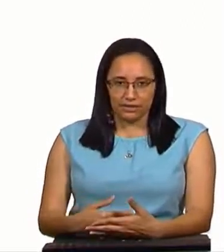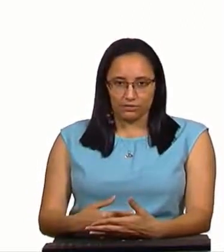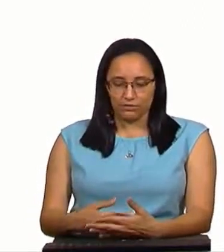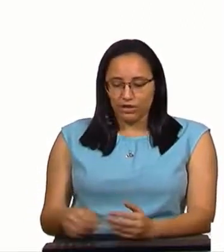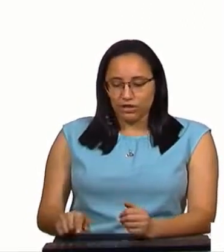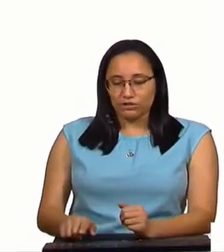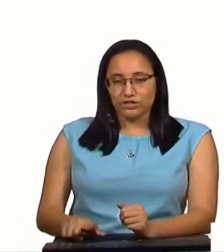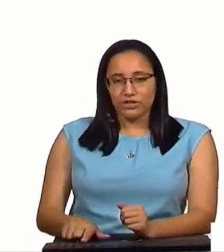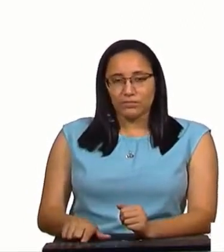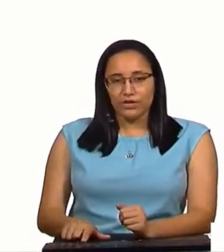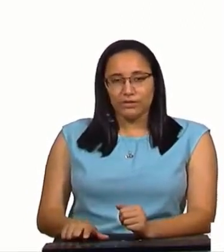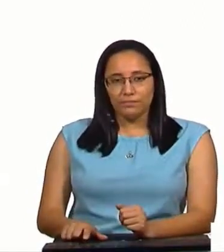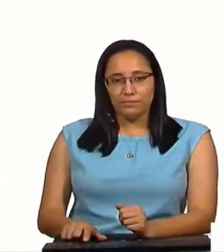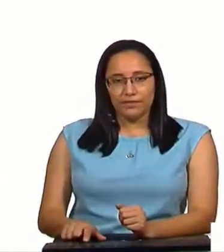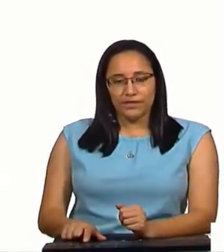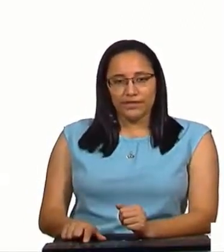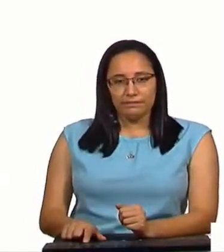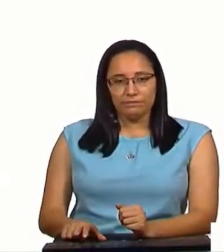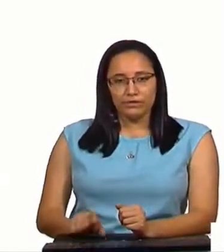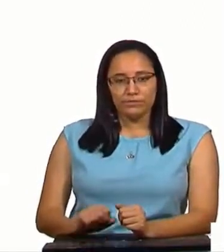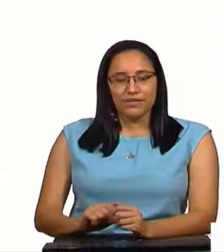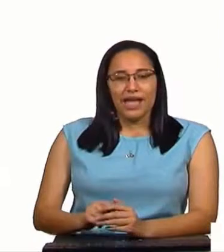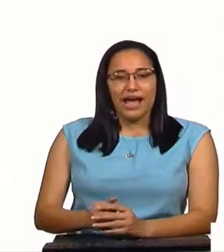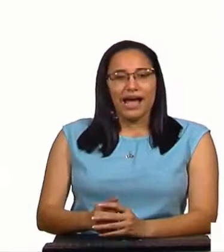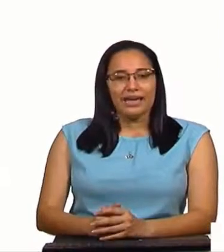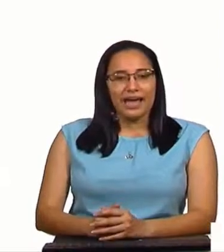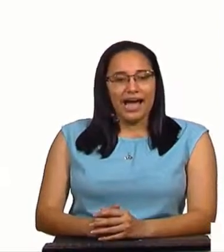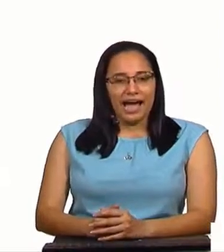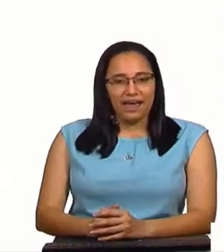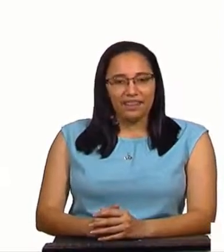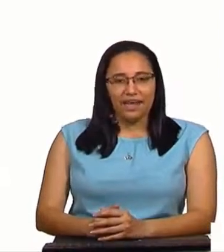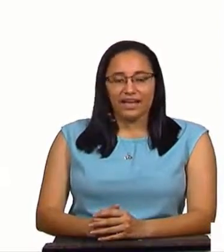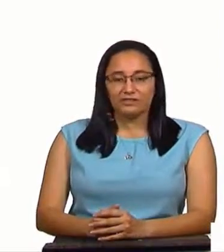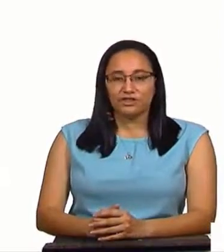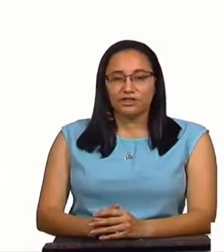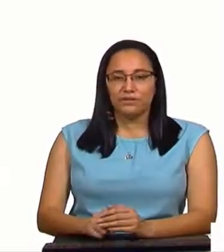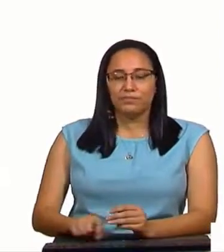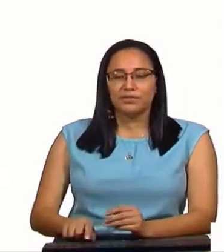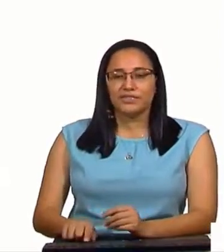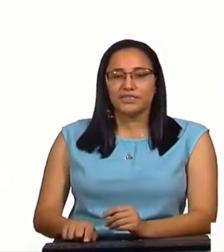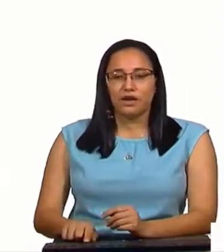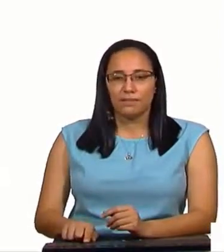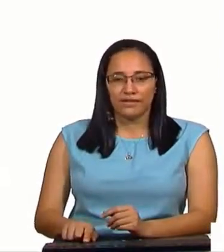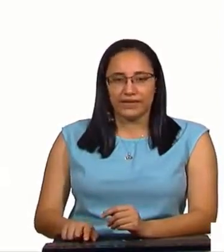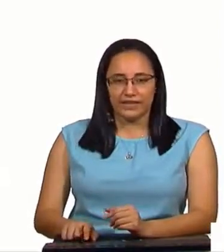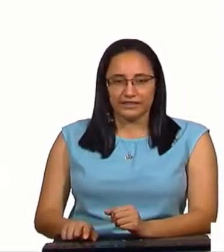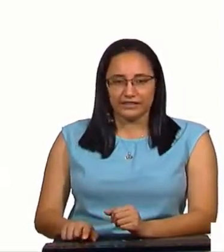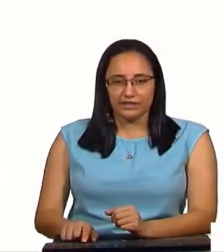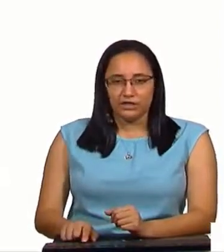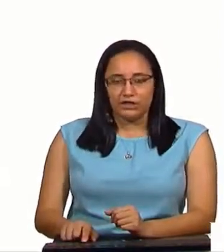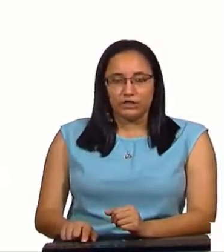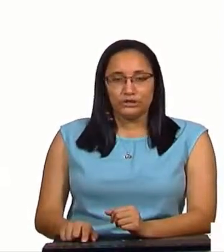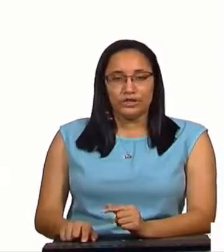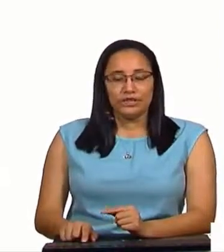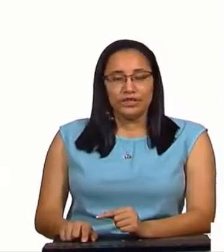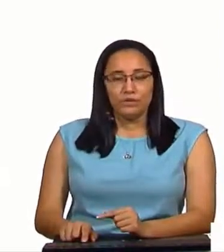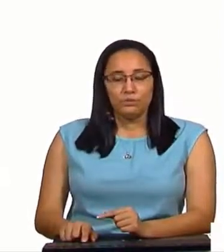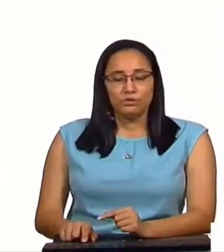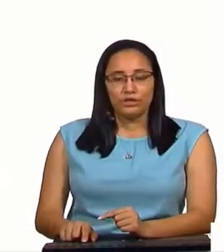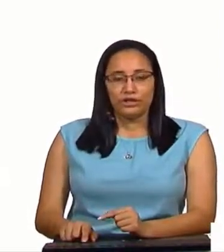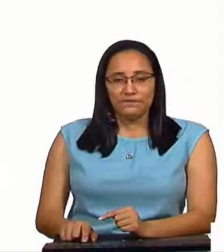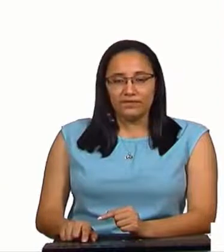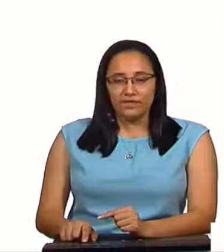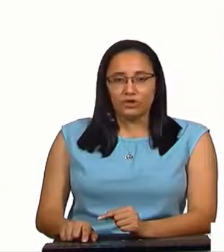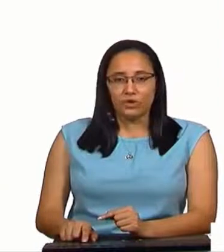el pasado. Entonces tenemos el primer ejemplo. I had a terrible stomachache. Yo tenía